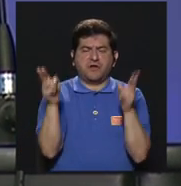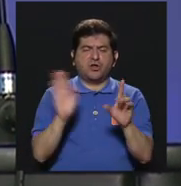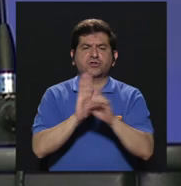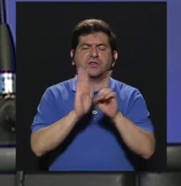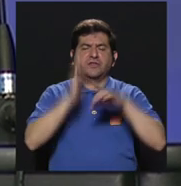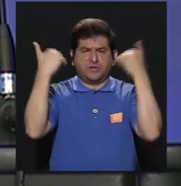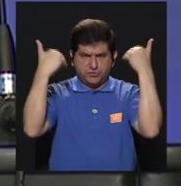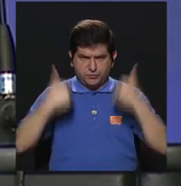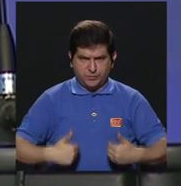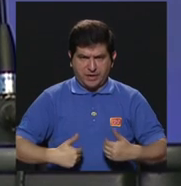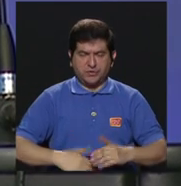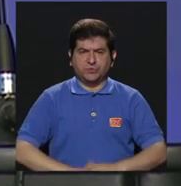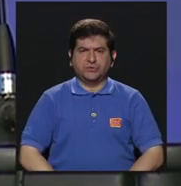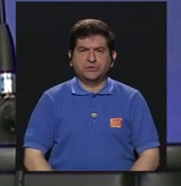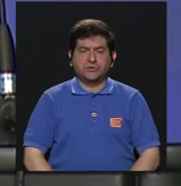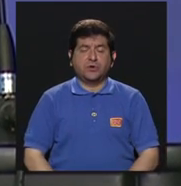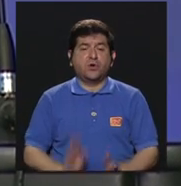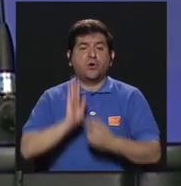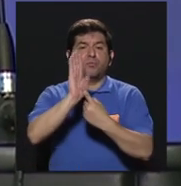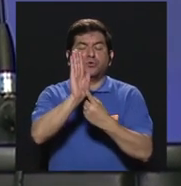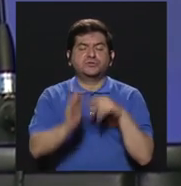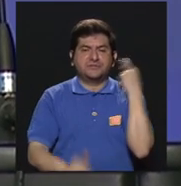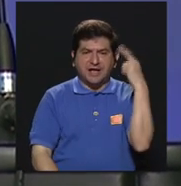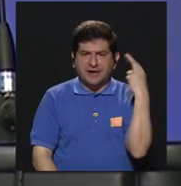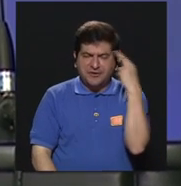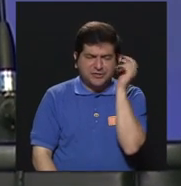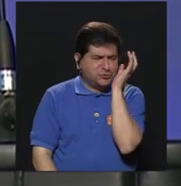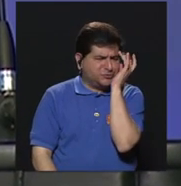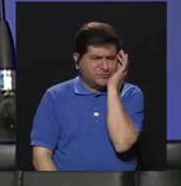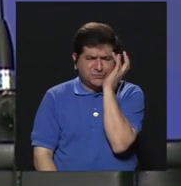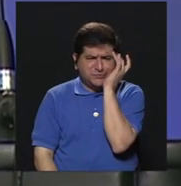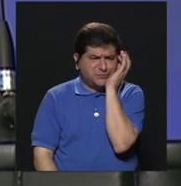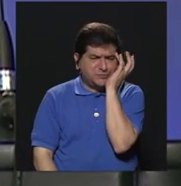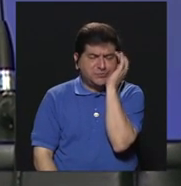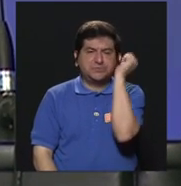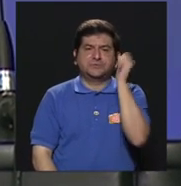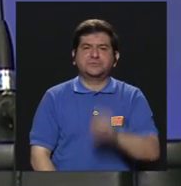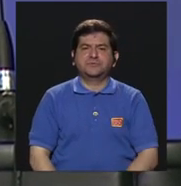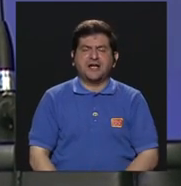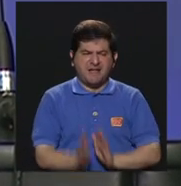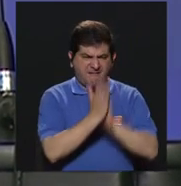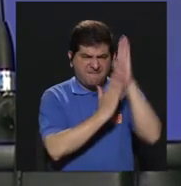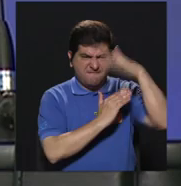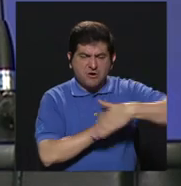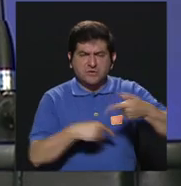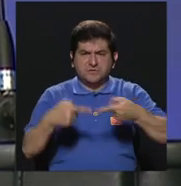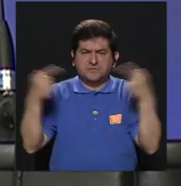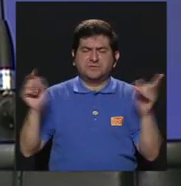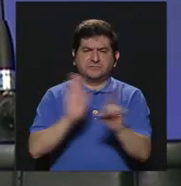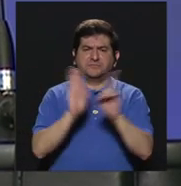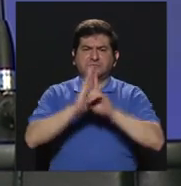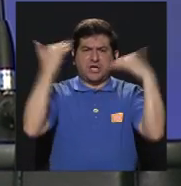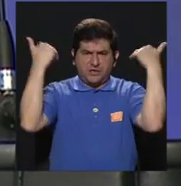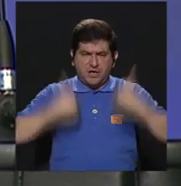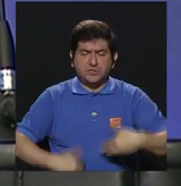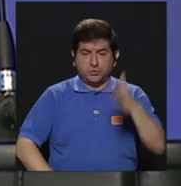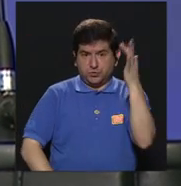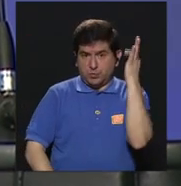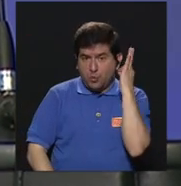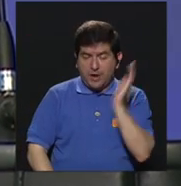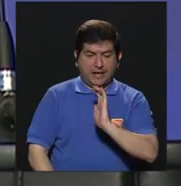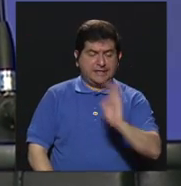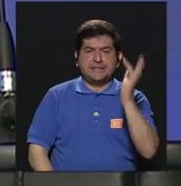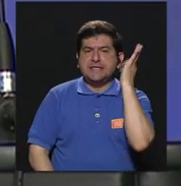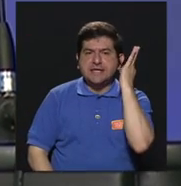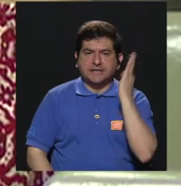derechos humanos expusieron sus motivos de preocupación por los abusos contra los derechos humanos de las mujeres y